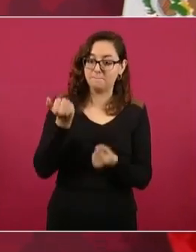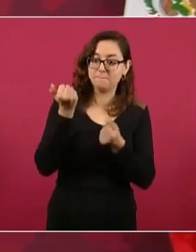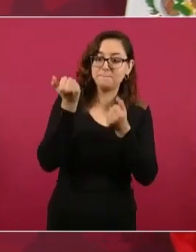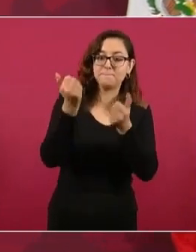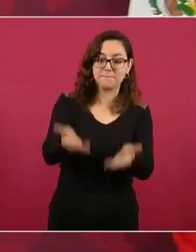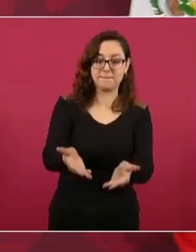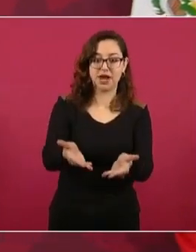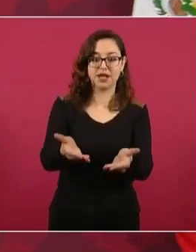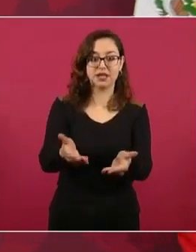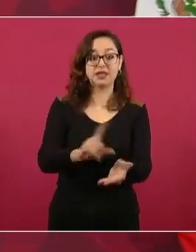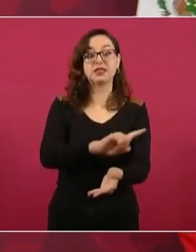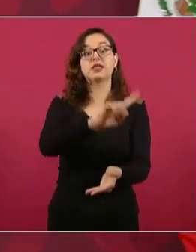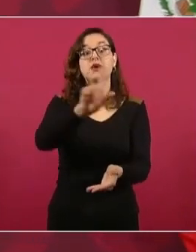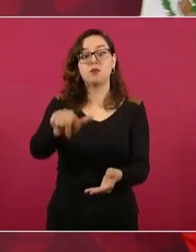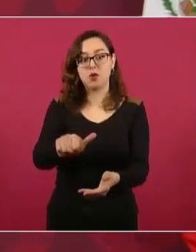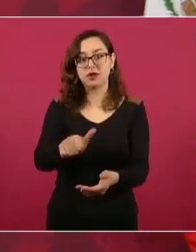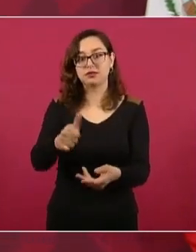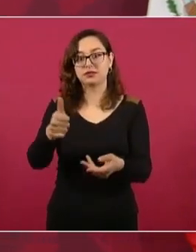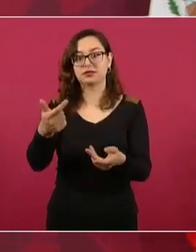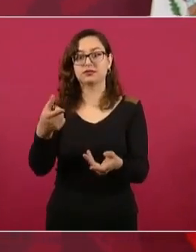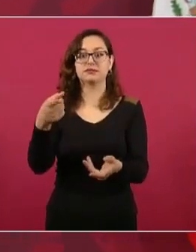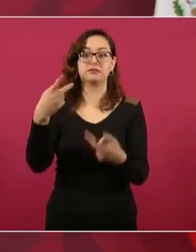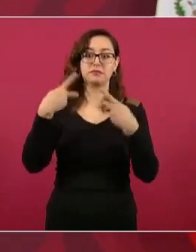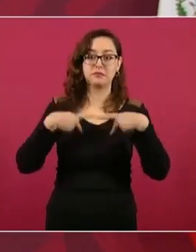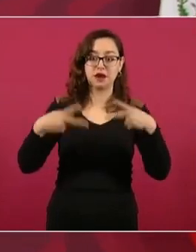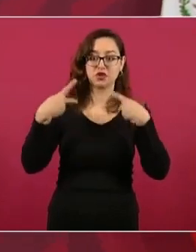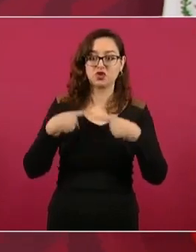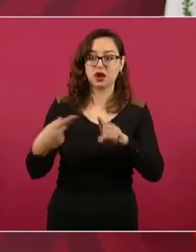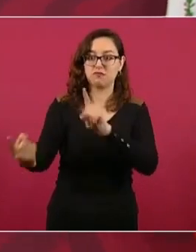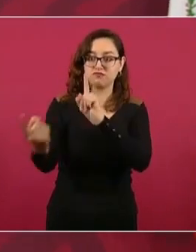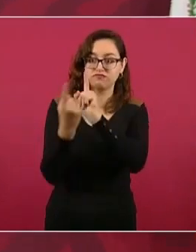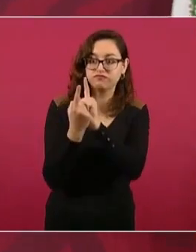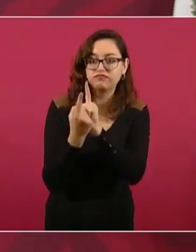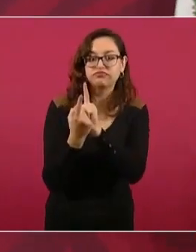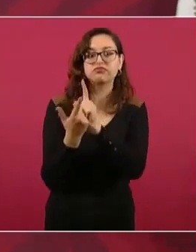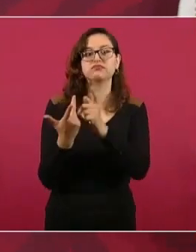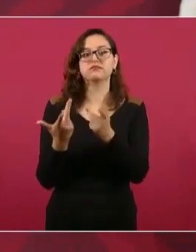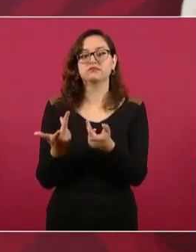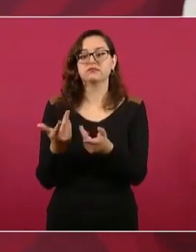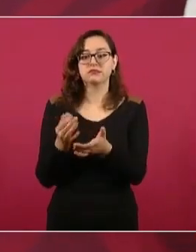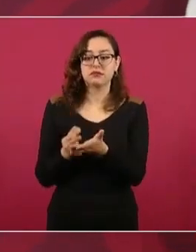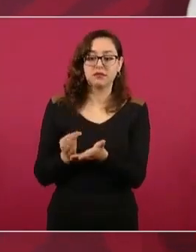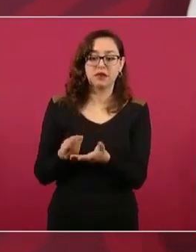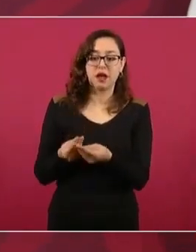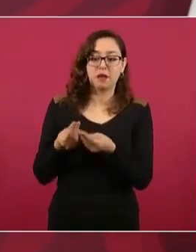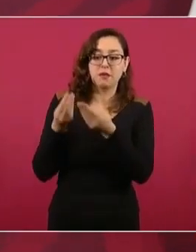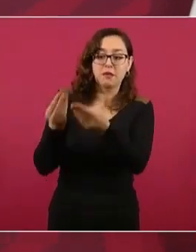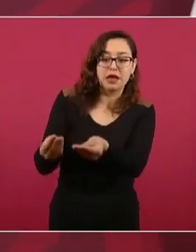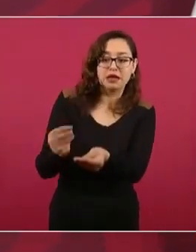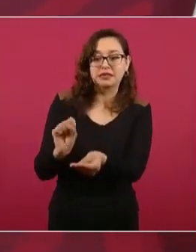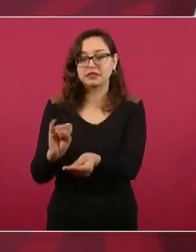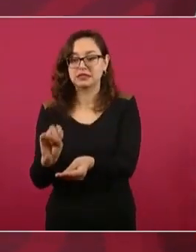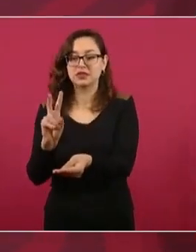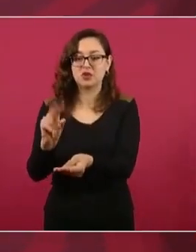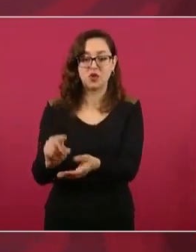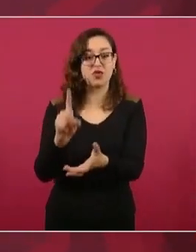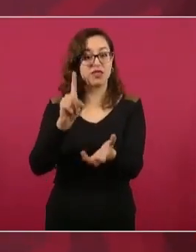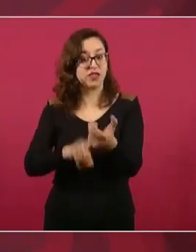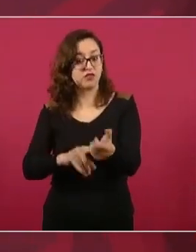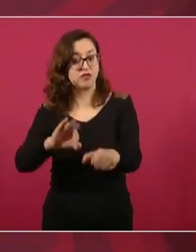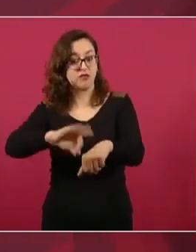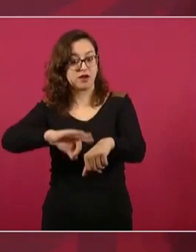luego el manejo de los medicamentos al interior del centro de salud y de los hospitales